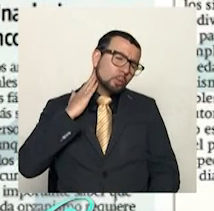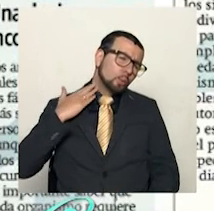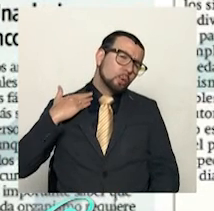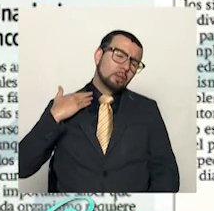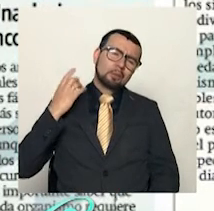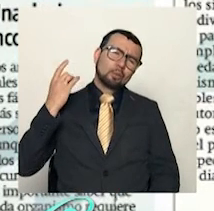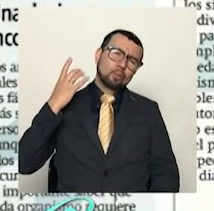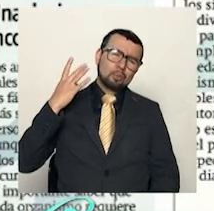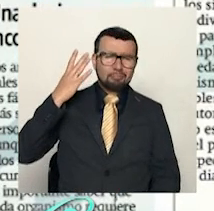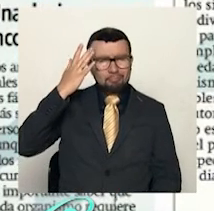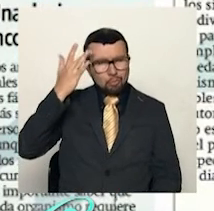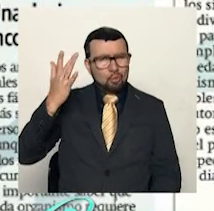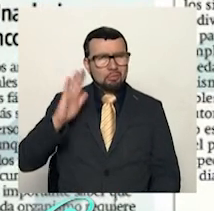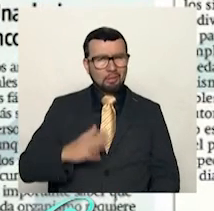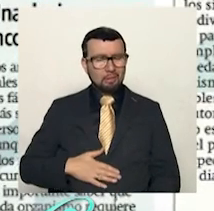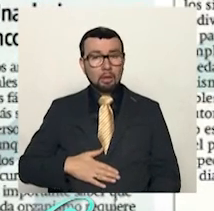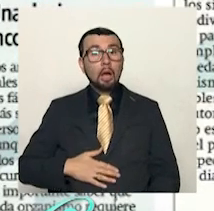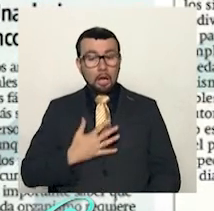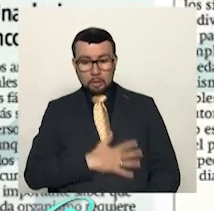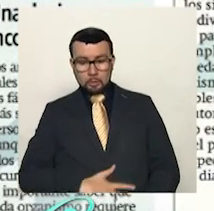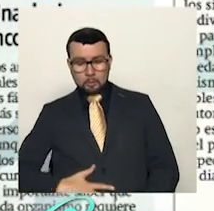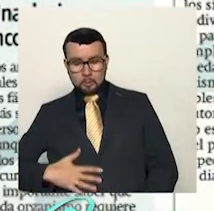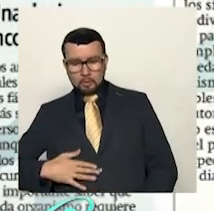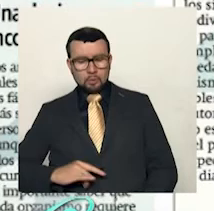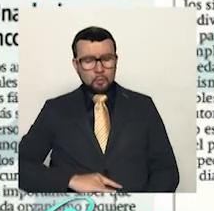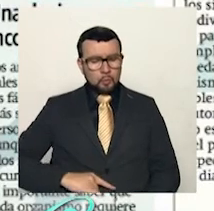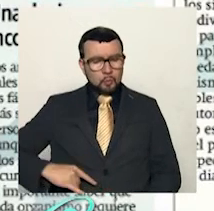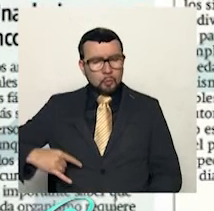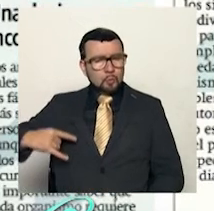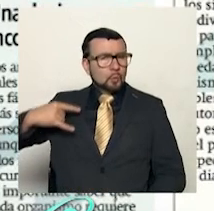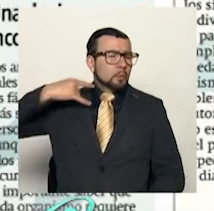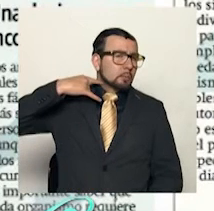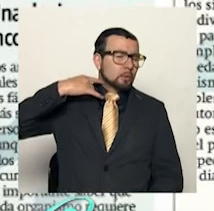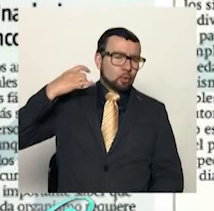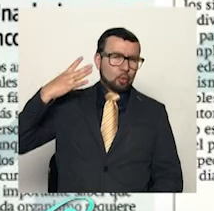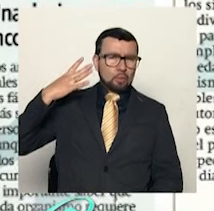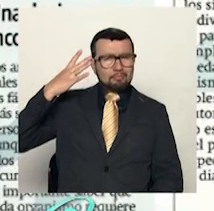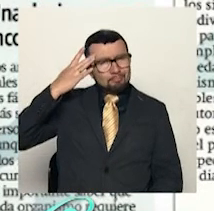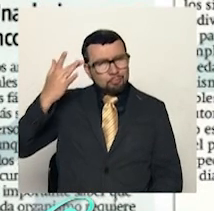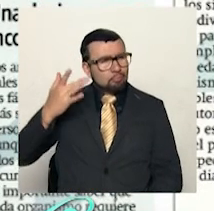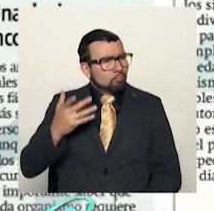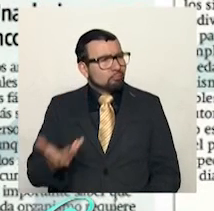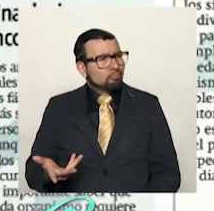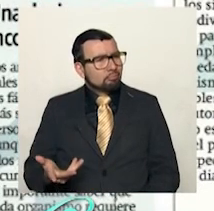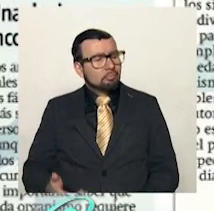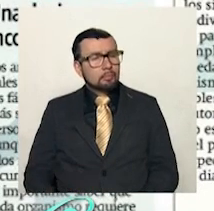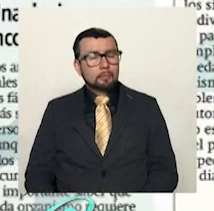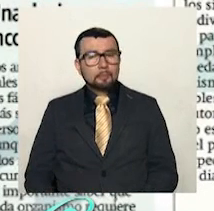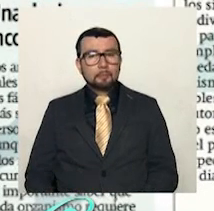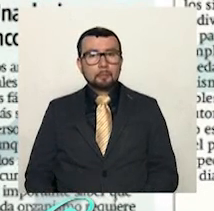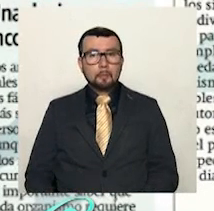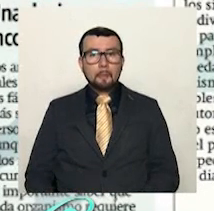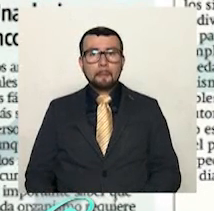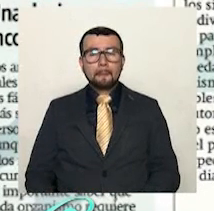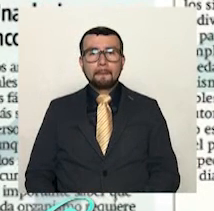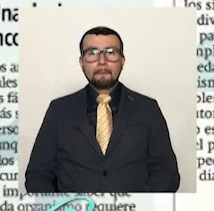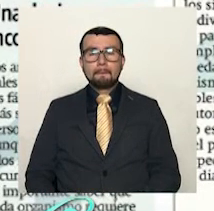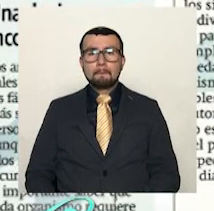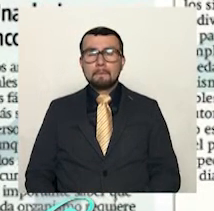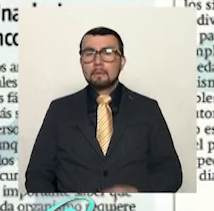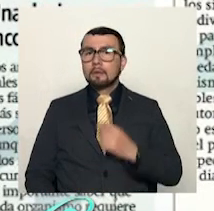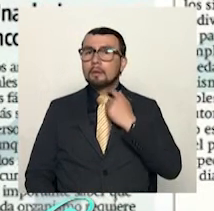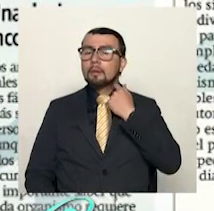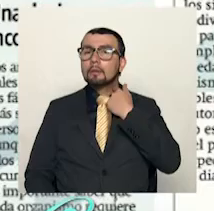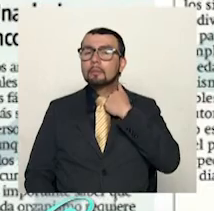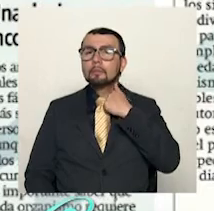doler sabiendo que está tan lejos del sitio del origen? Sí, claro, lo que veíamos nosotros ahorita de la